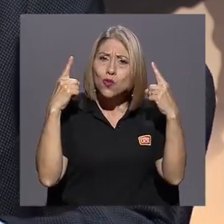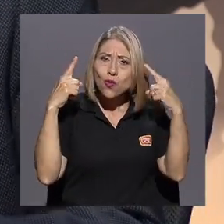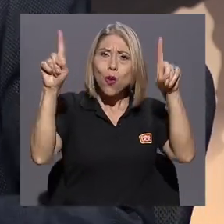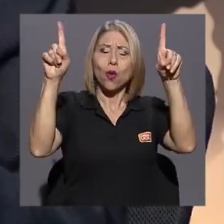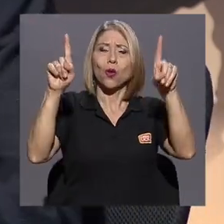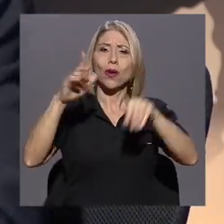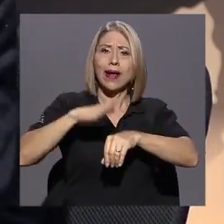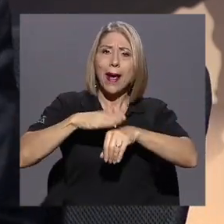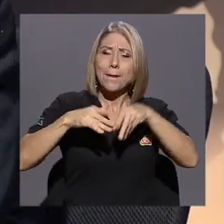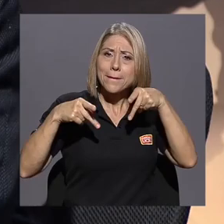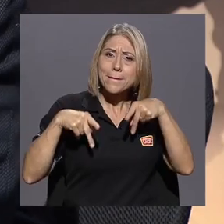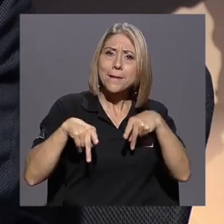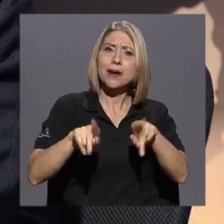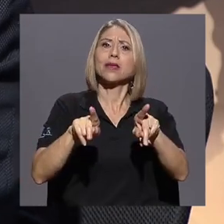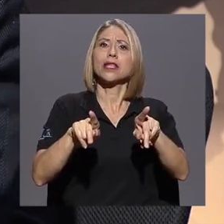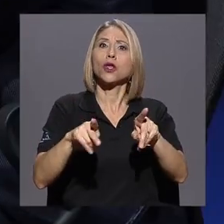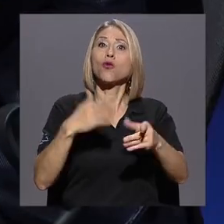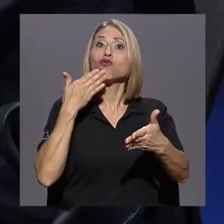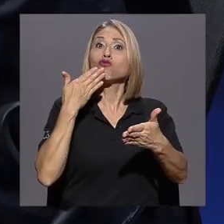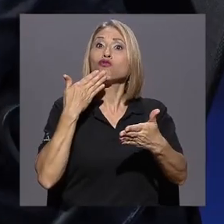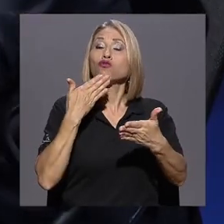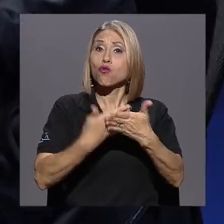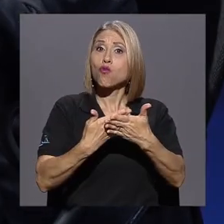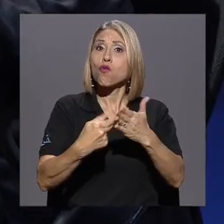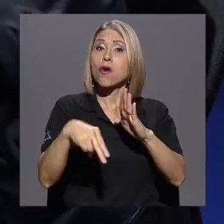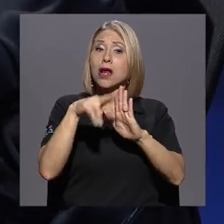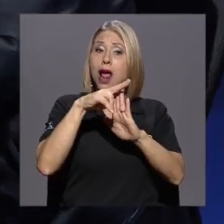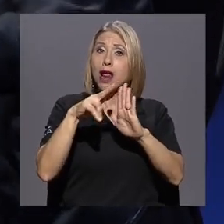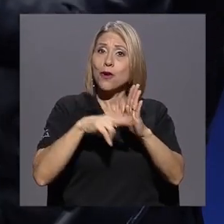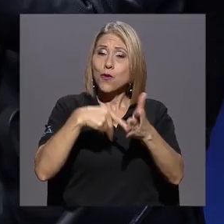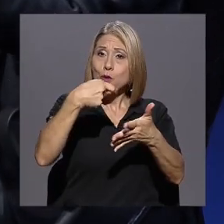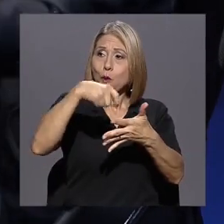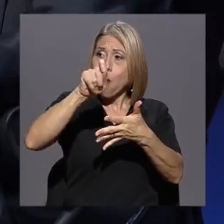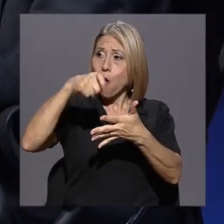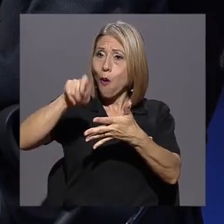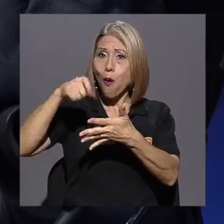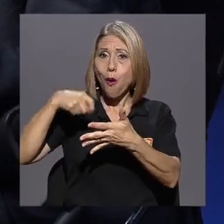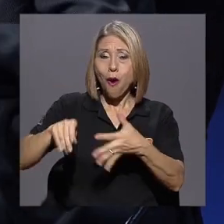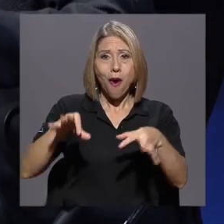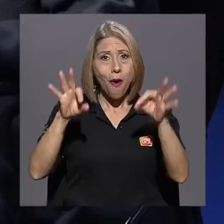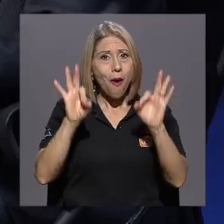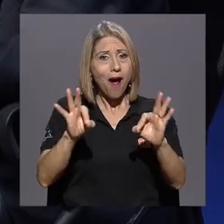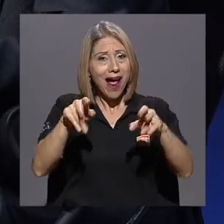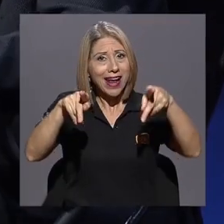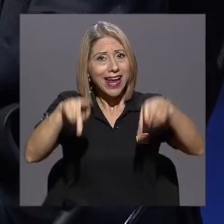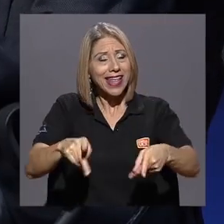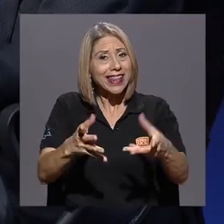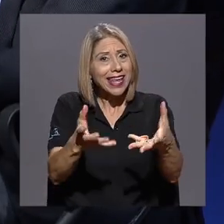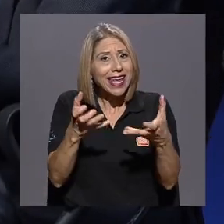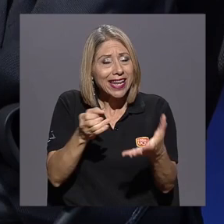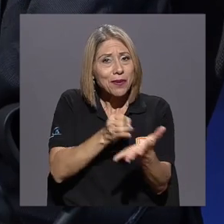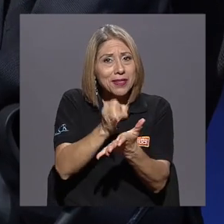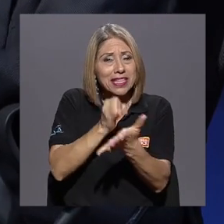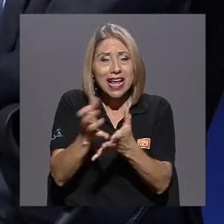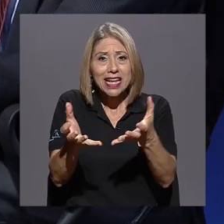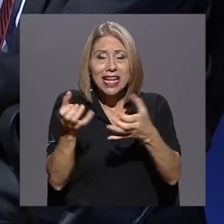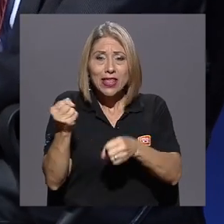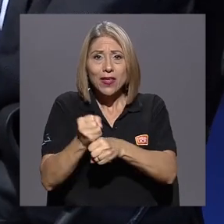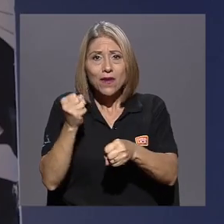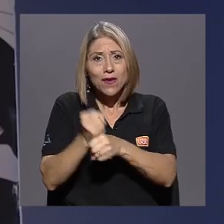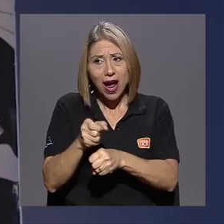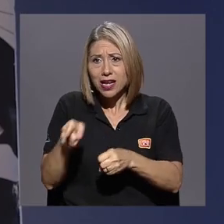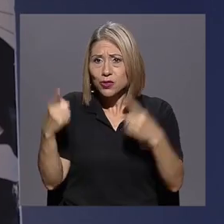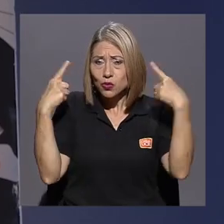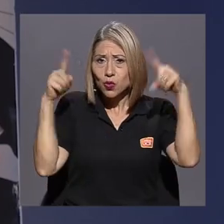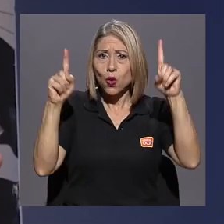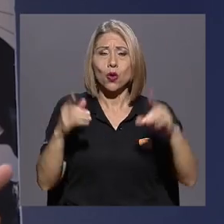permitido calificar bien a la gente que quería investigar, que quería trabajar. Eso es un logro, sin duda alguna. Y doña